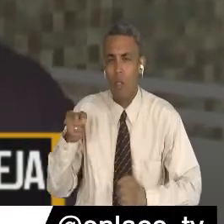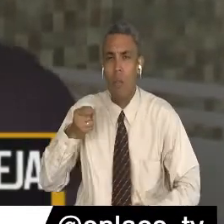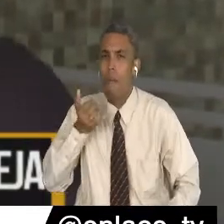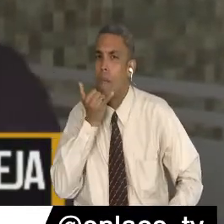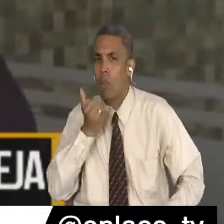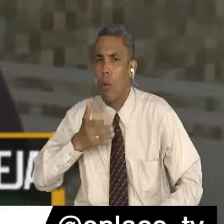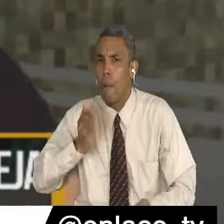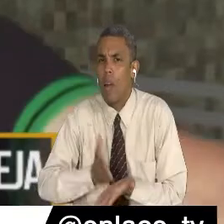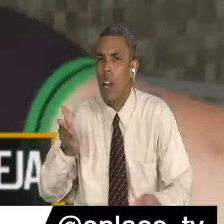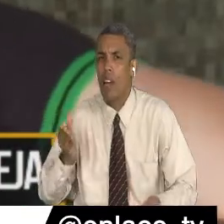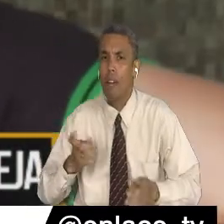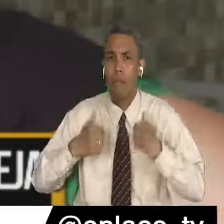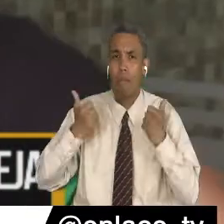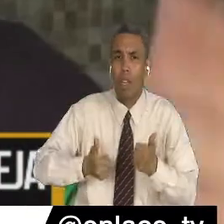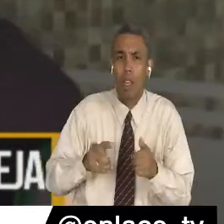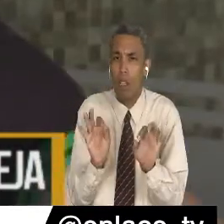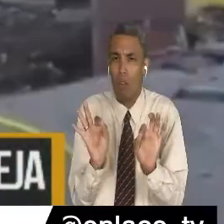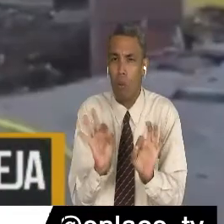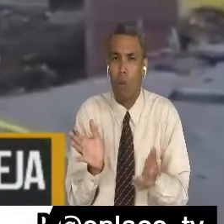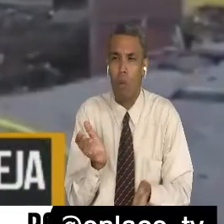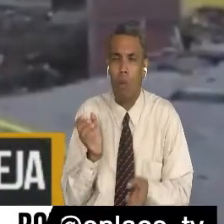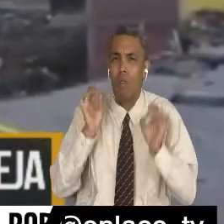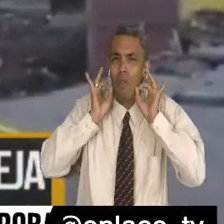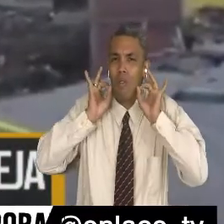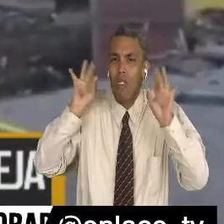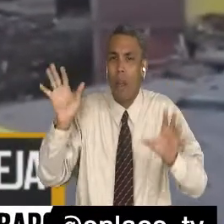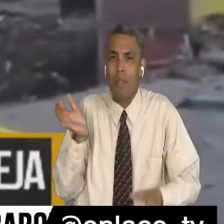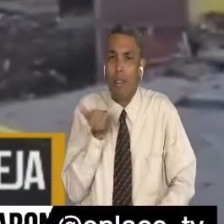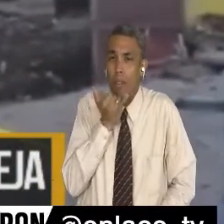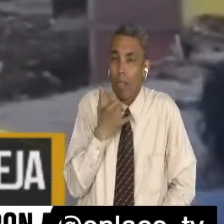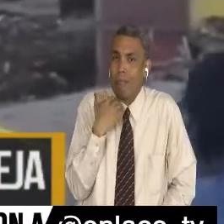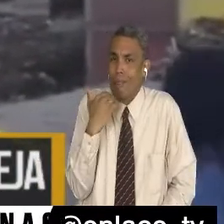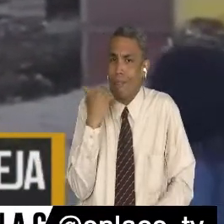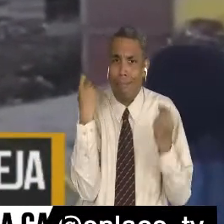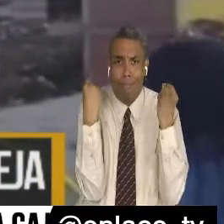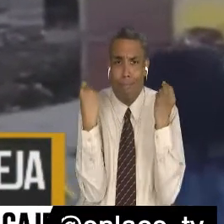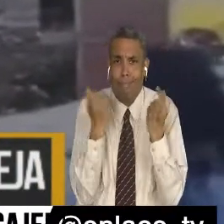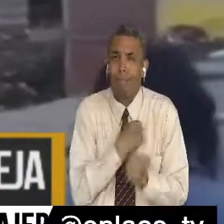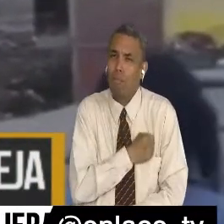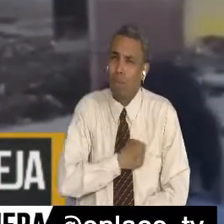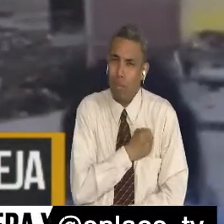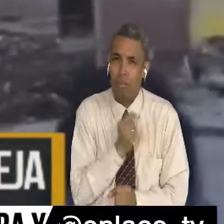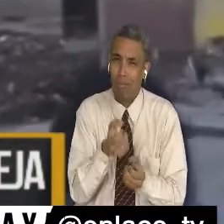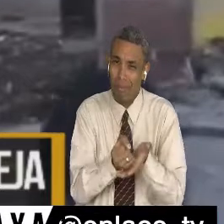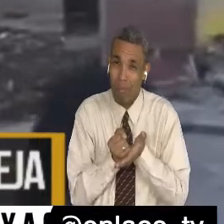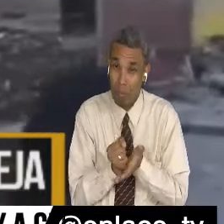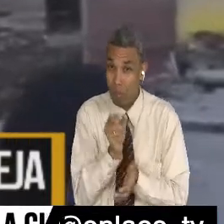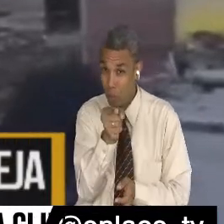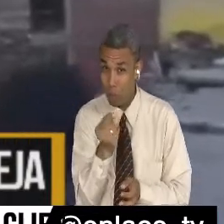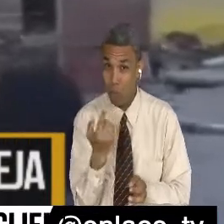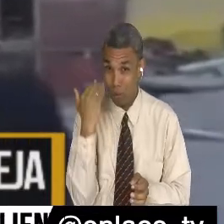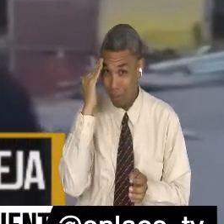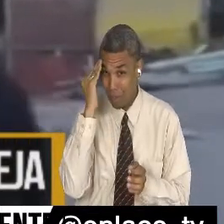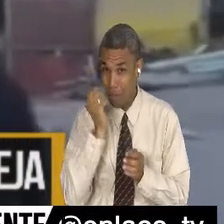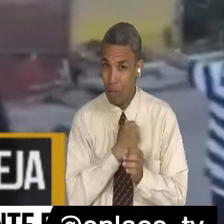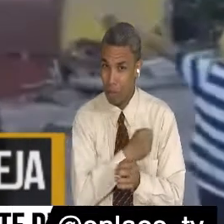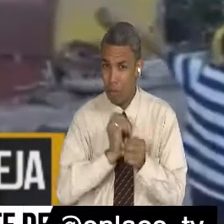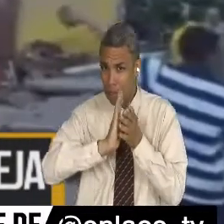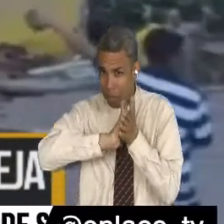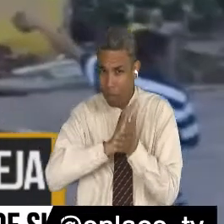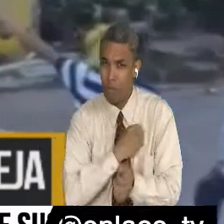si están bien, si están graves, si están heridos o si están entre los desaparecidos, o sea, que nos pasa a ver uno algo,